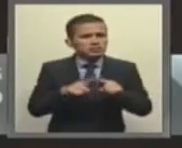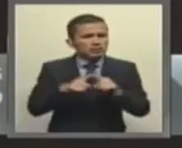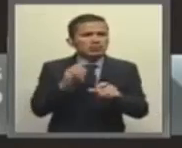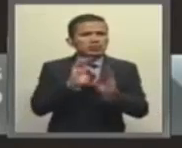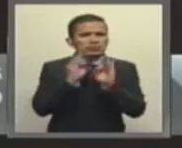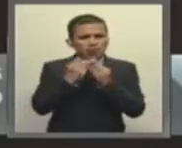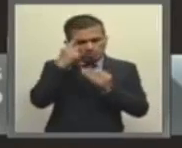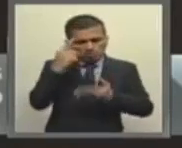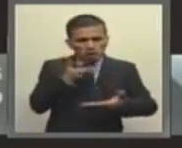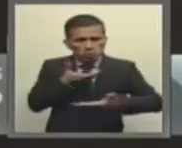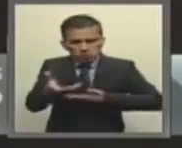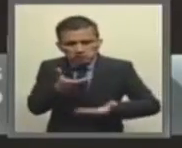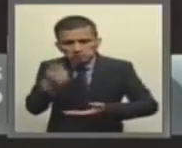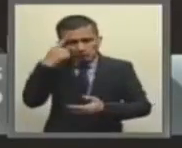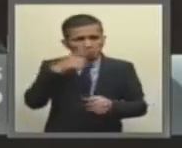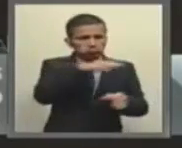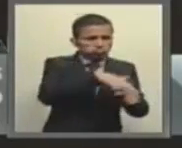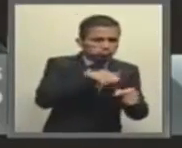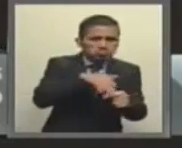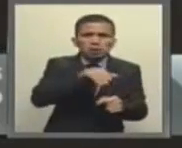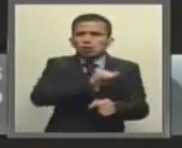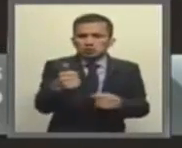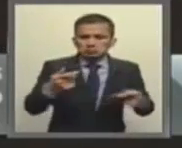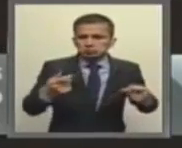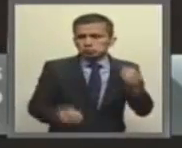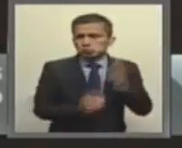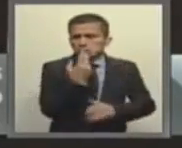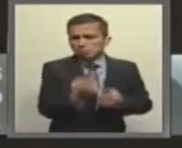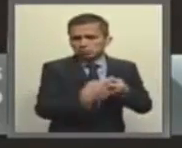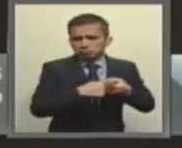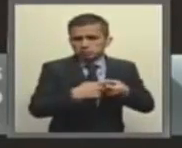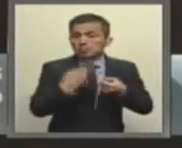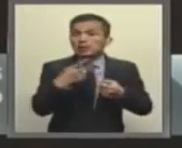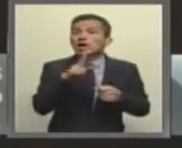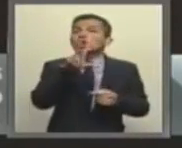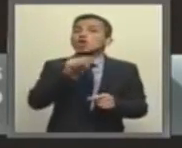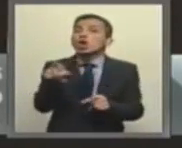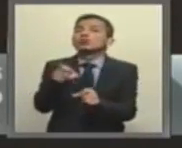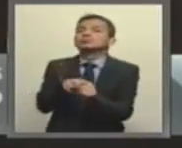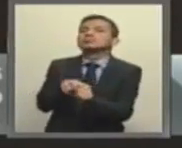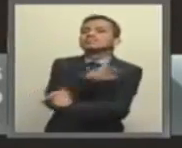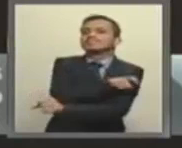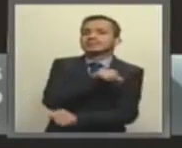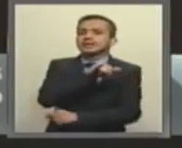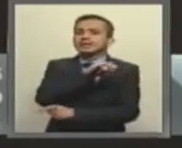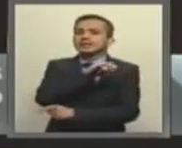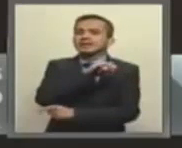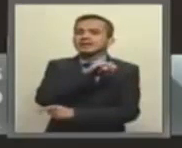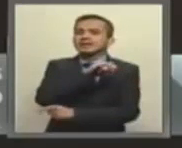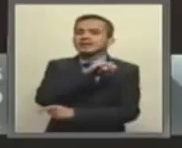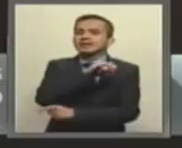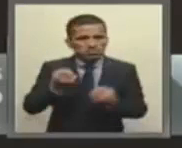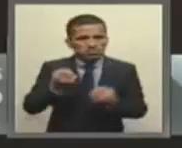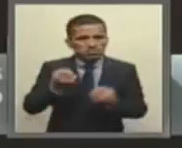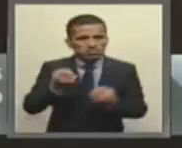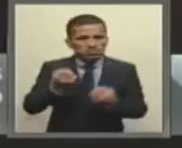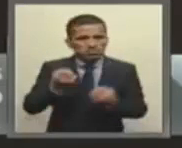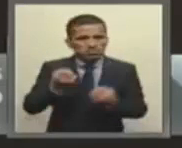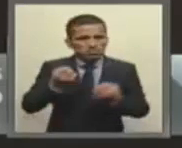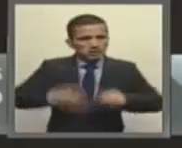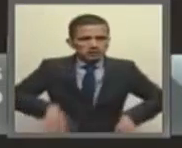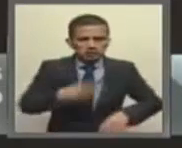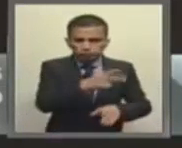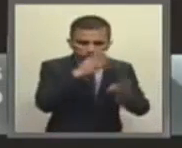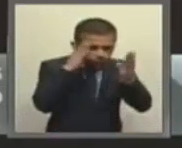de clientes, pero sin desprenderse del ISSSTE, ni mucho menos de su carácter social. Es por eso